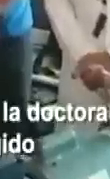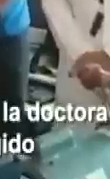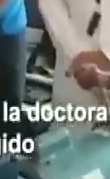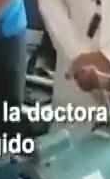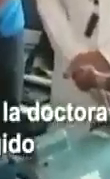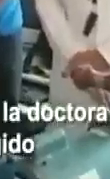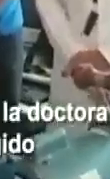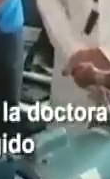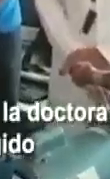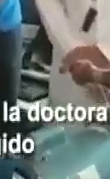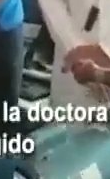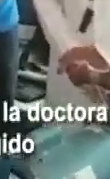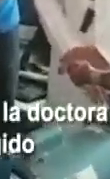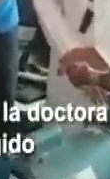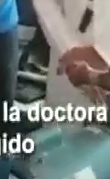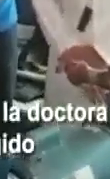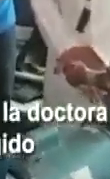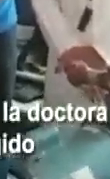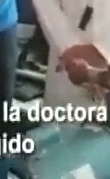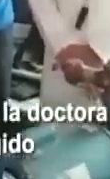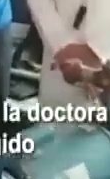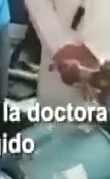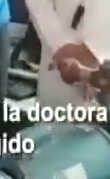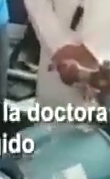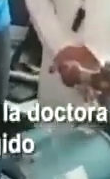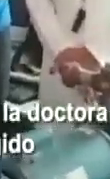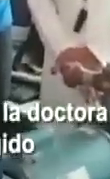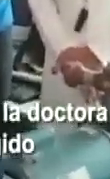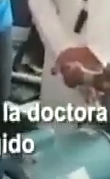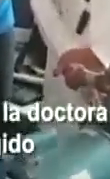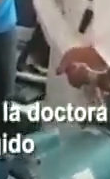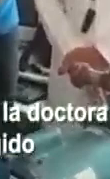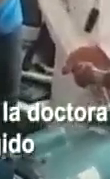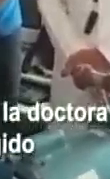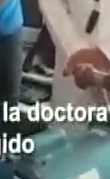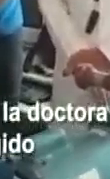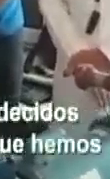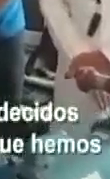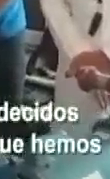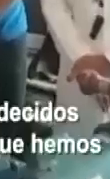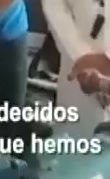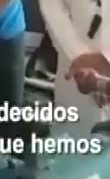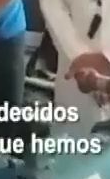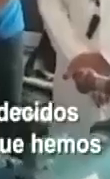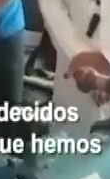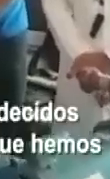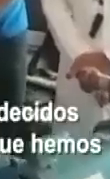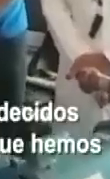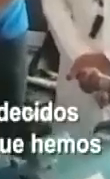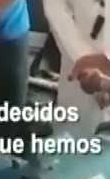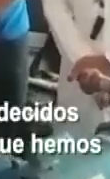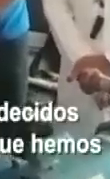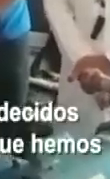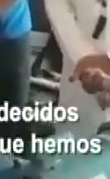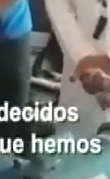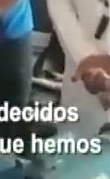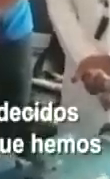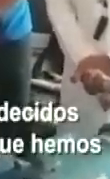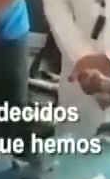Presidente Nicolás Maduro, le habla la doctora Elizabeth Céspedes de la CIC Tejido, desde aquí, desde Tejido, Estado